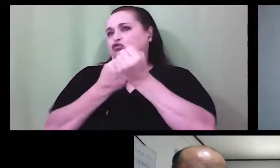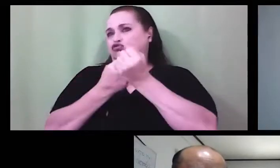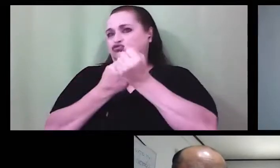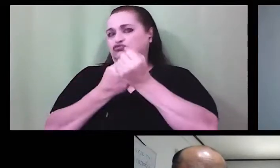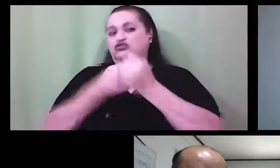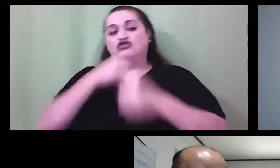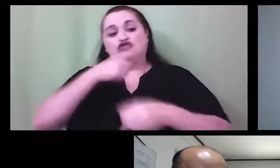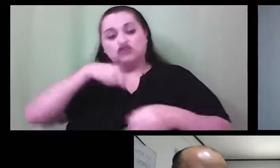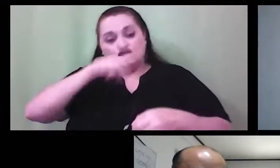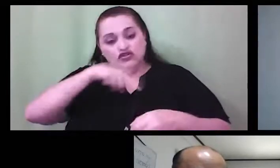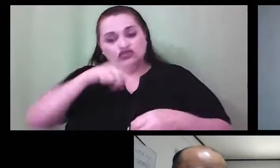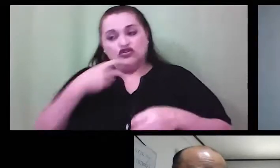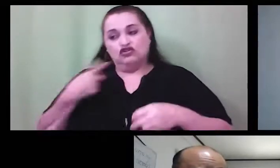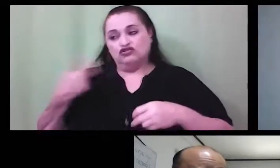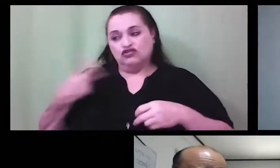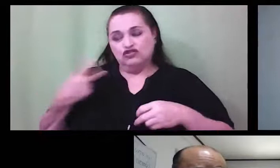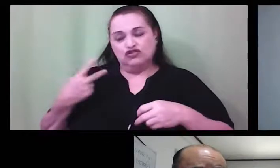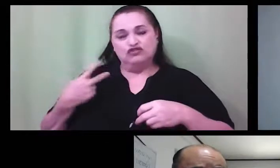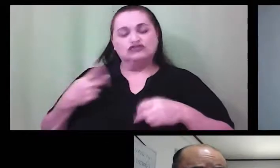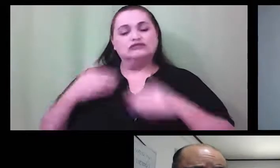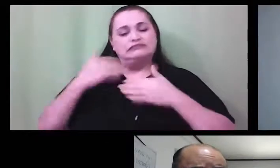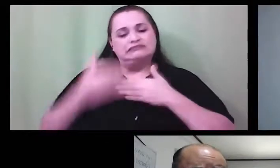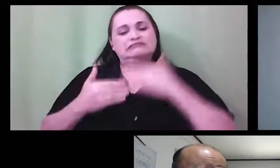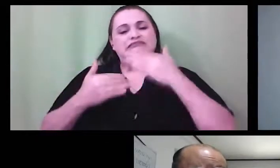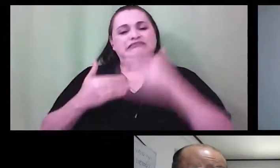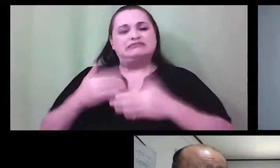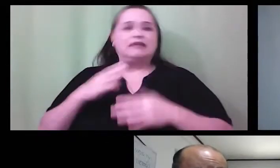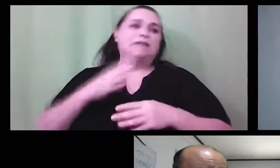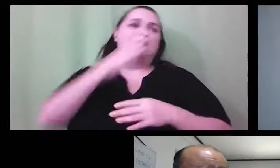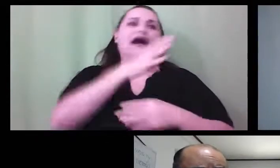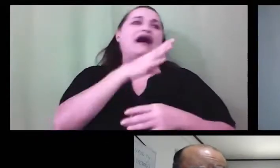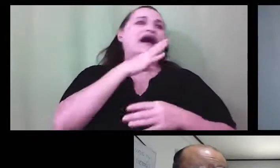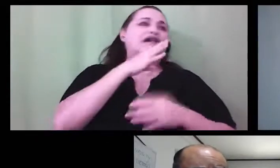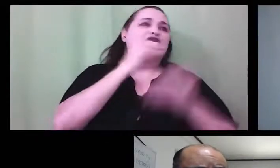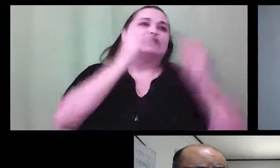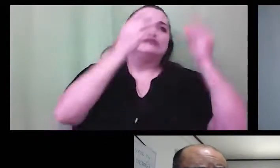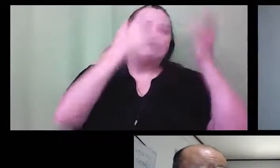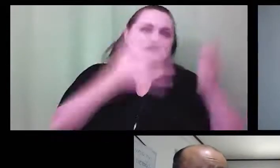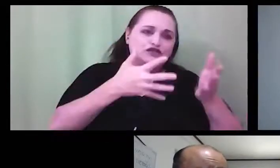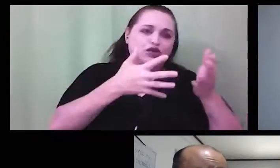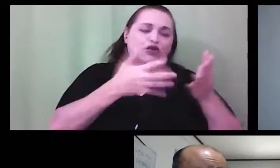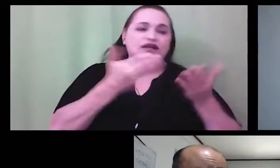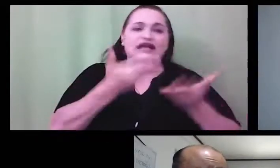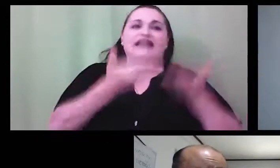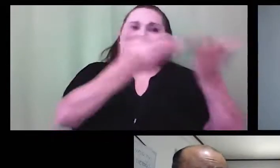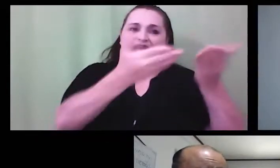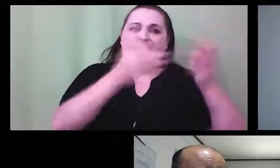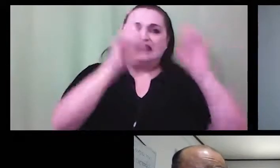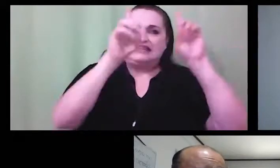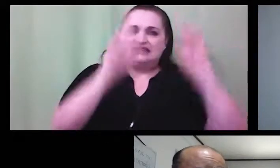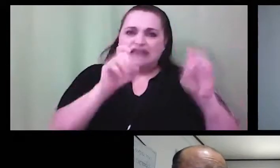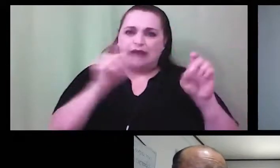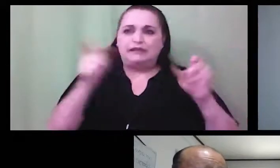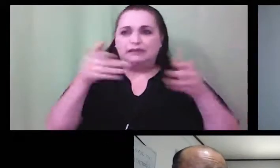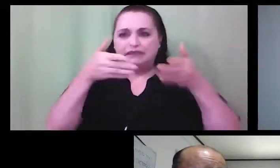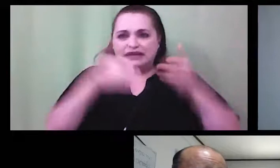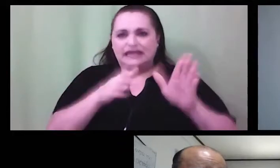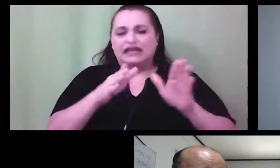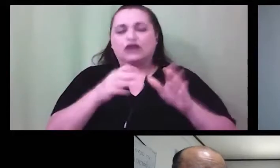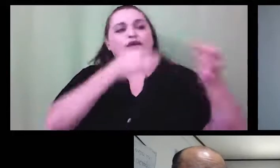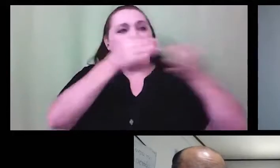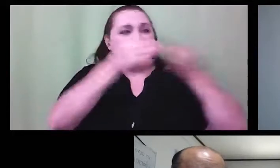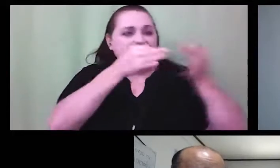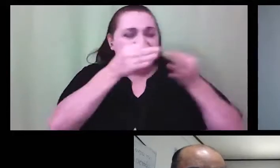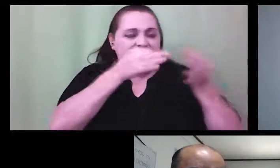sido nosotros los que hemos tenido que ir a hablar con los profesores, llevarle los dictámenes de Carlos,